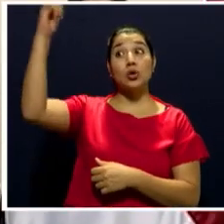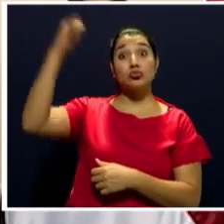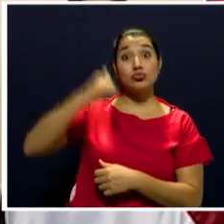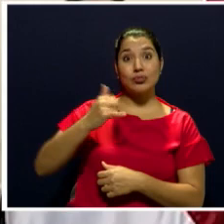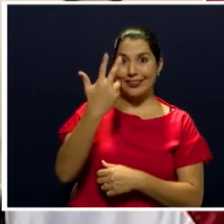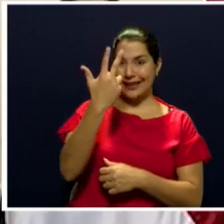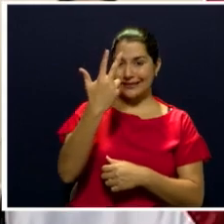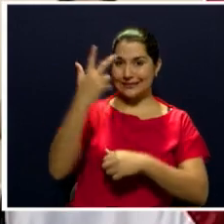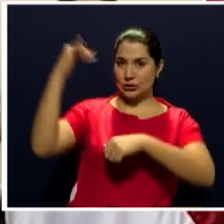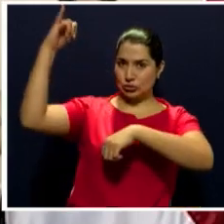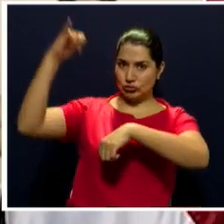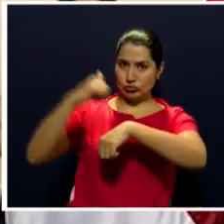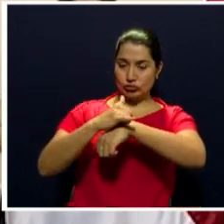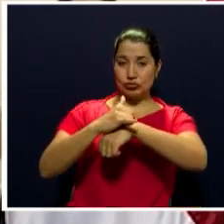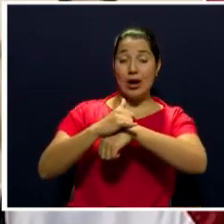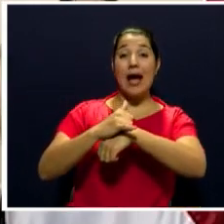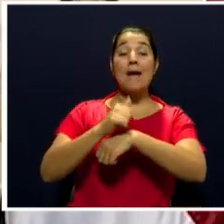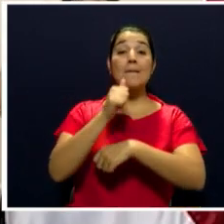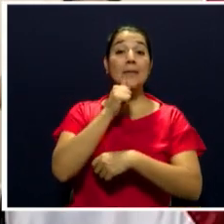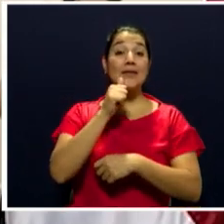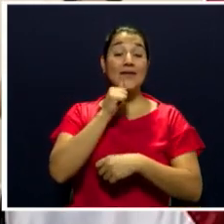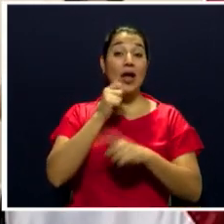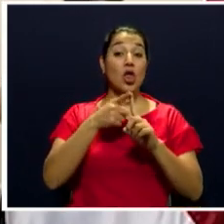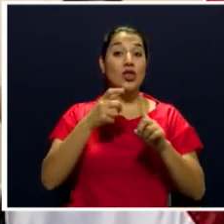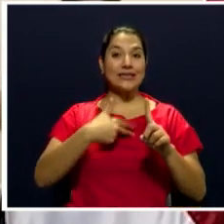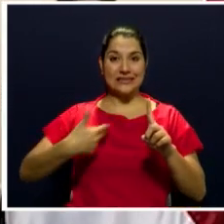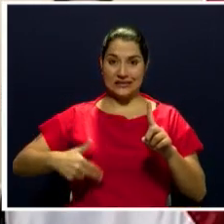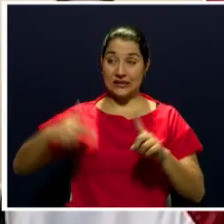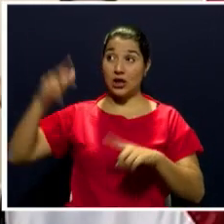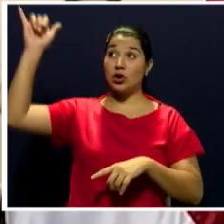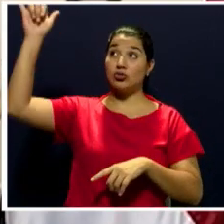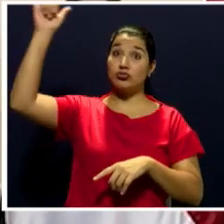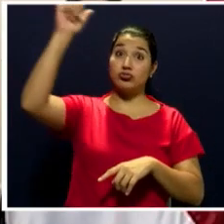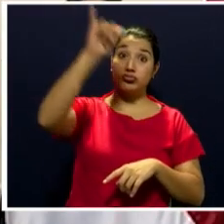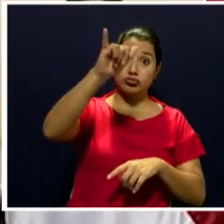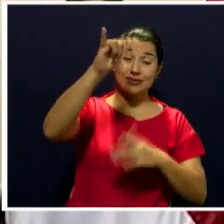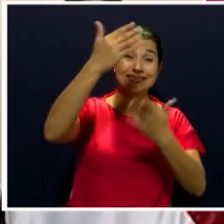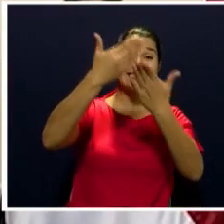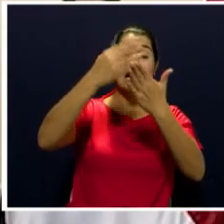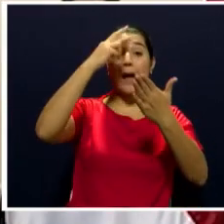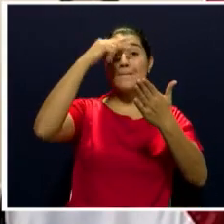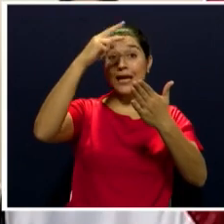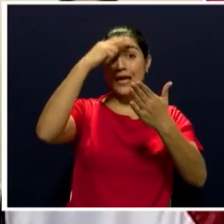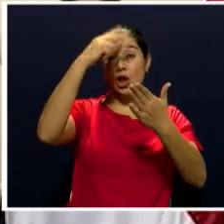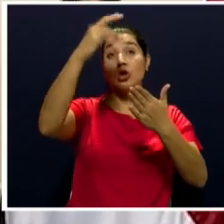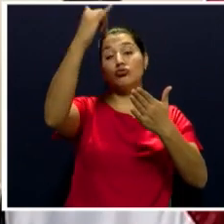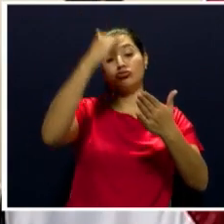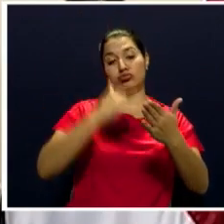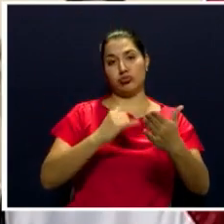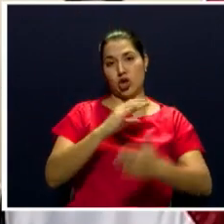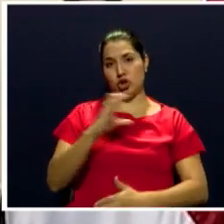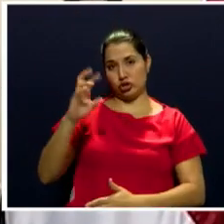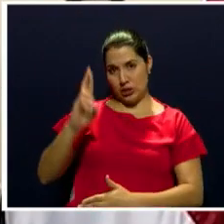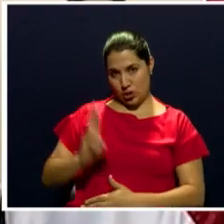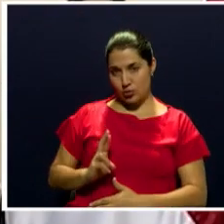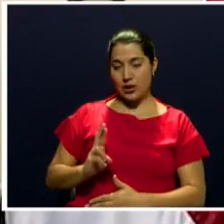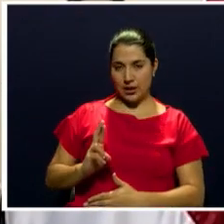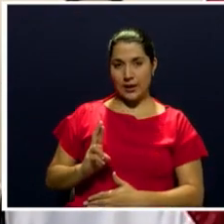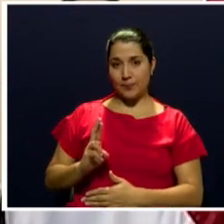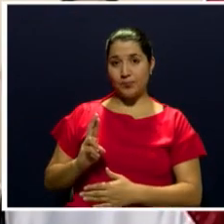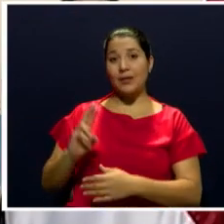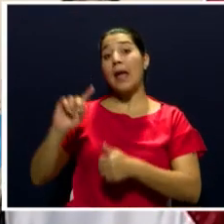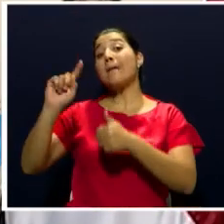China, hacen parada en México y luego continúan a Costa Rica. La primera de ellas saldrá el